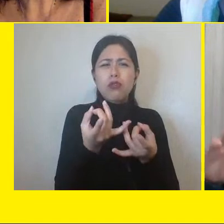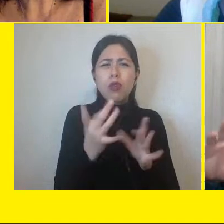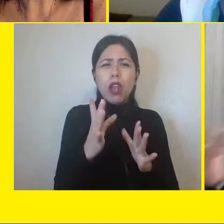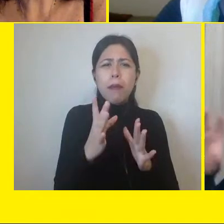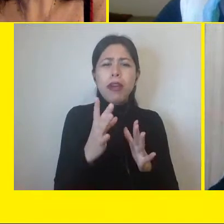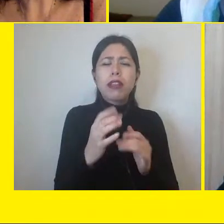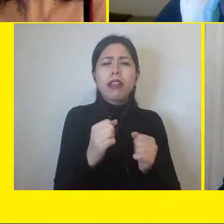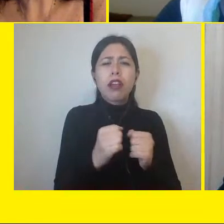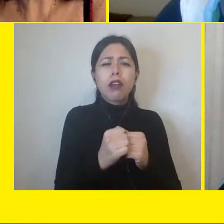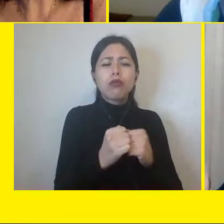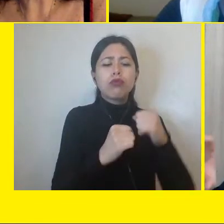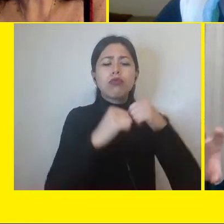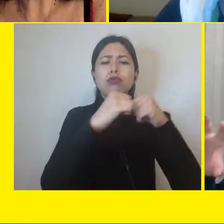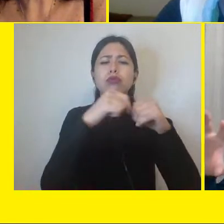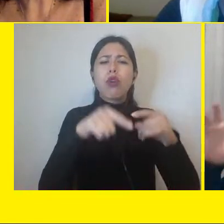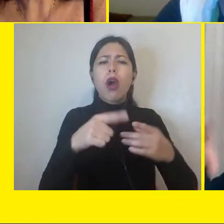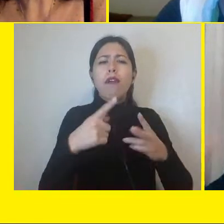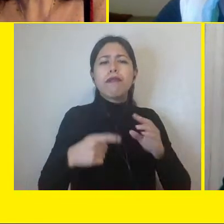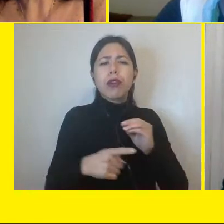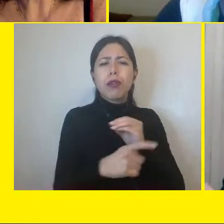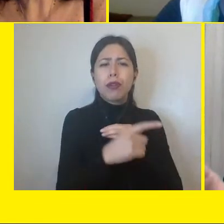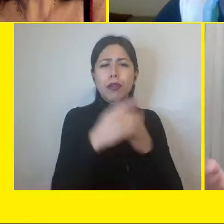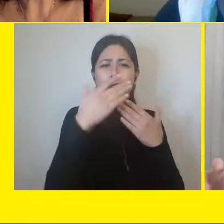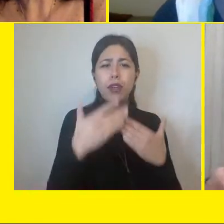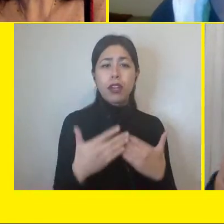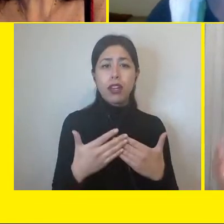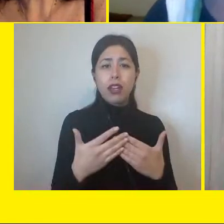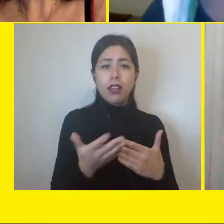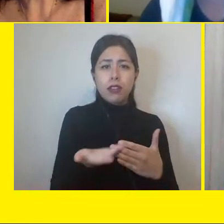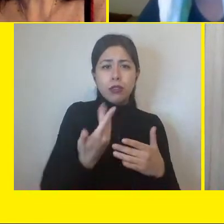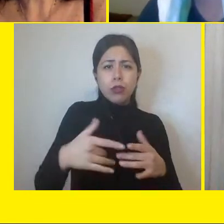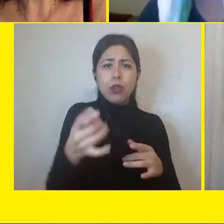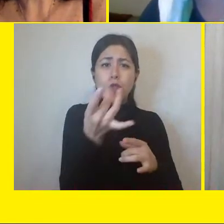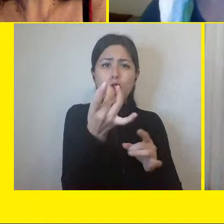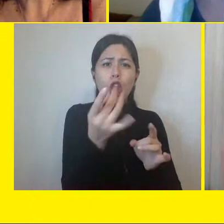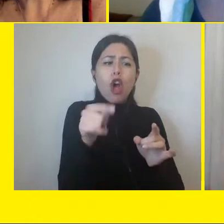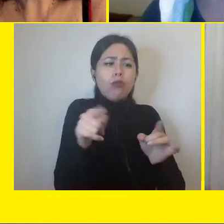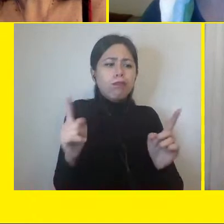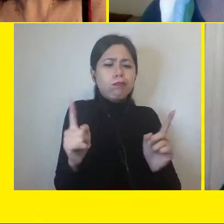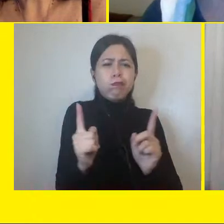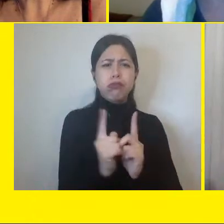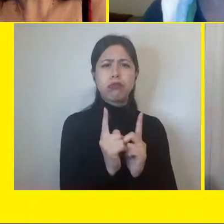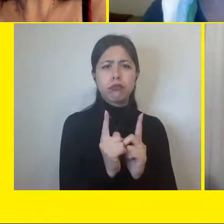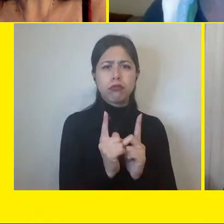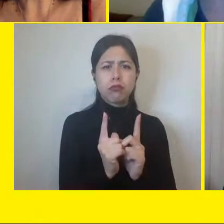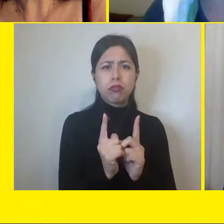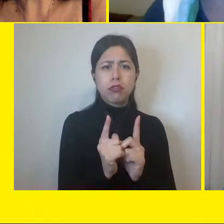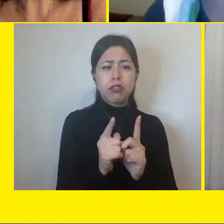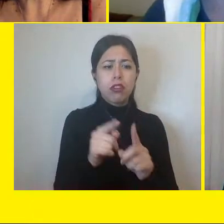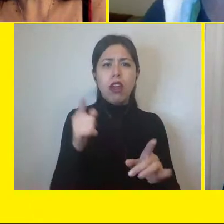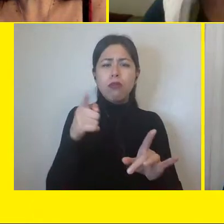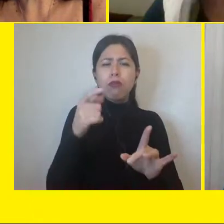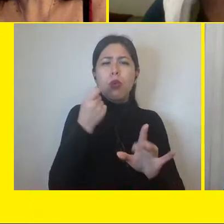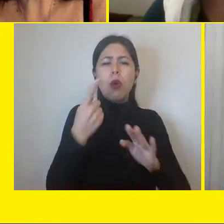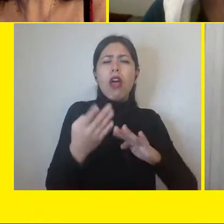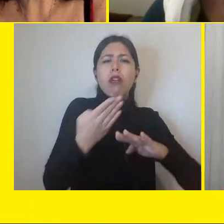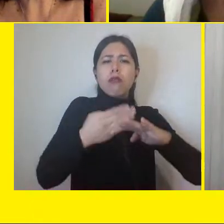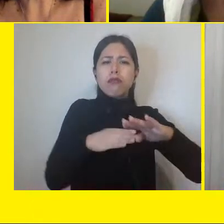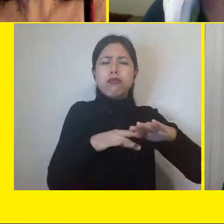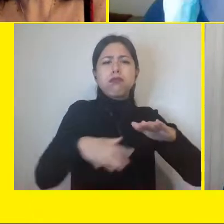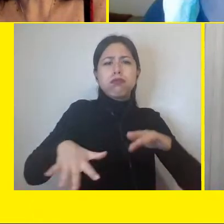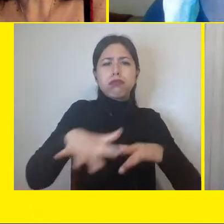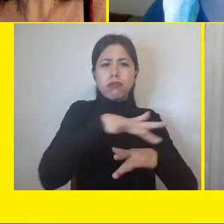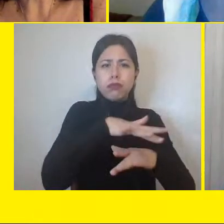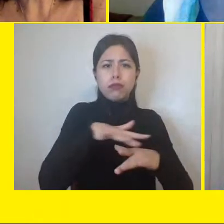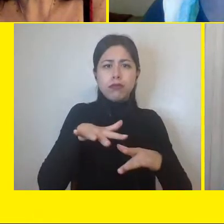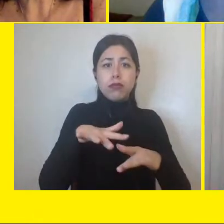en lo que es lo biológico, y reducimos el dolor, reducimos el evento, el fenómeno que hay detrás. Por ende, cuando uno